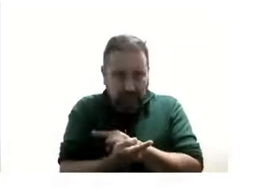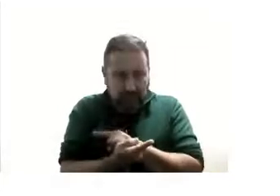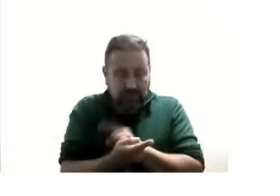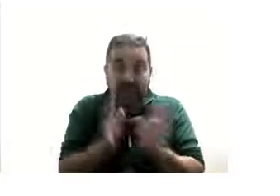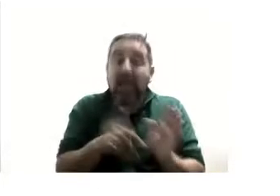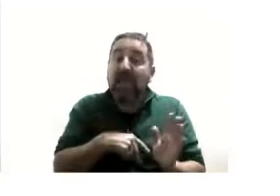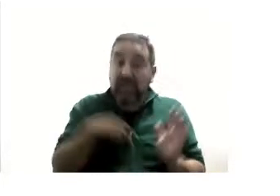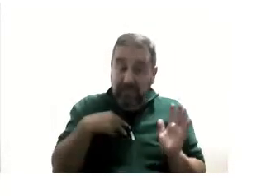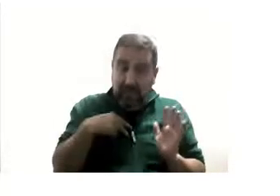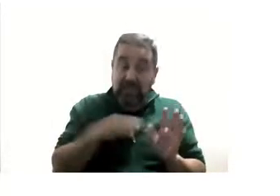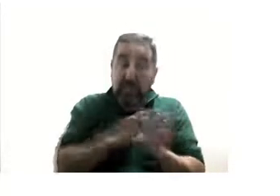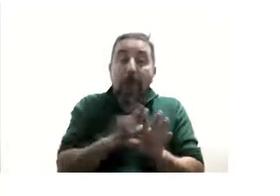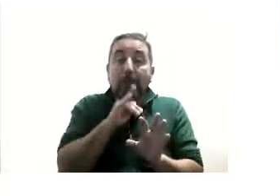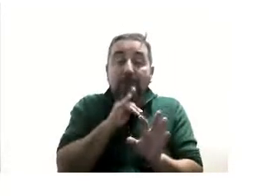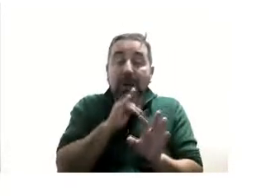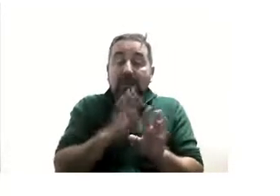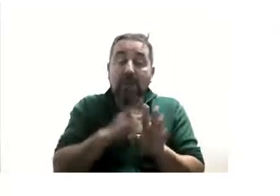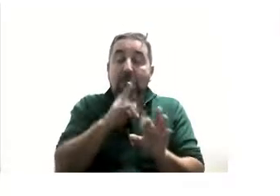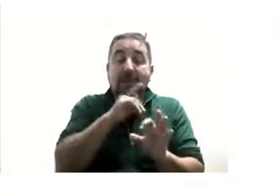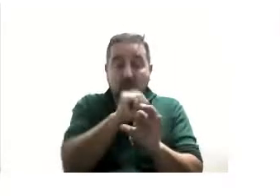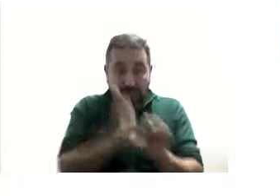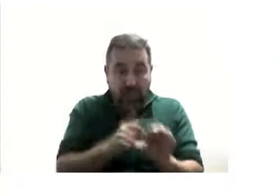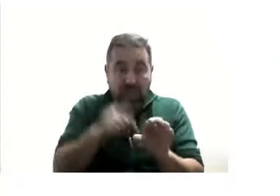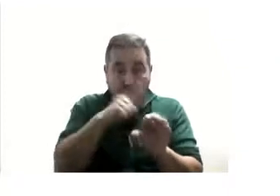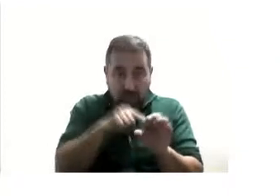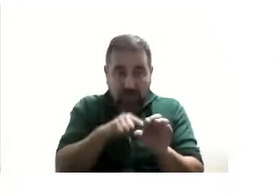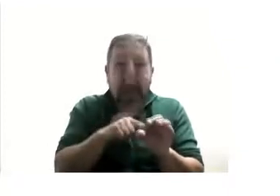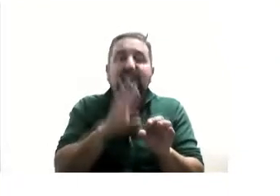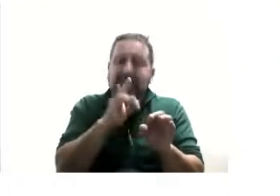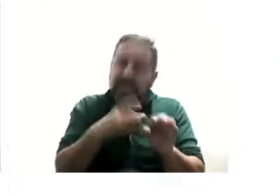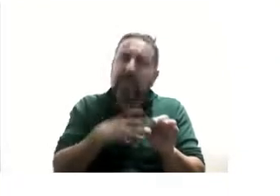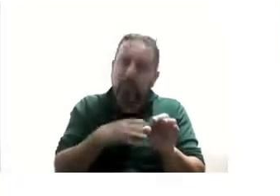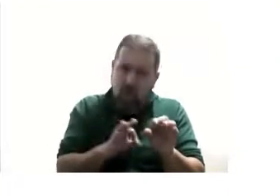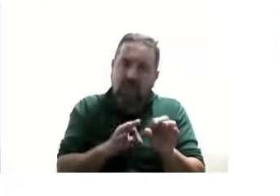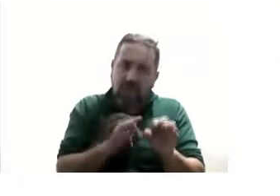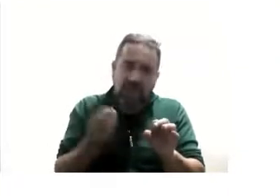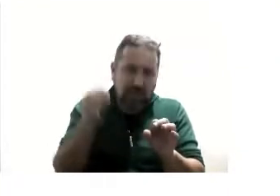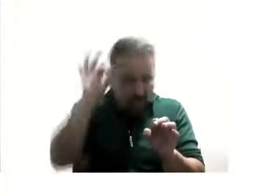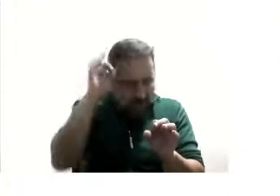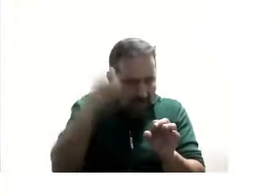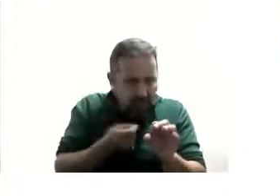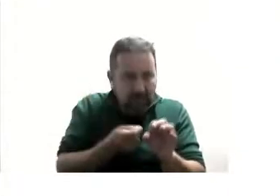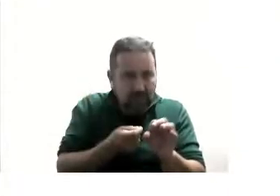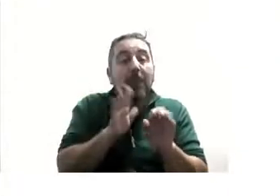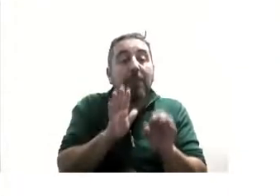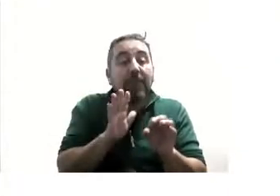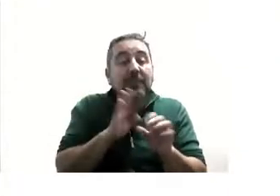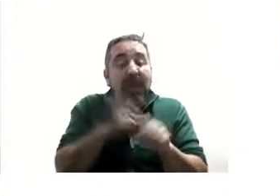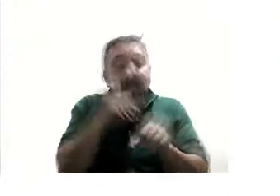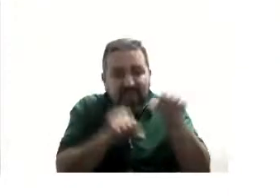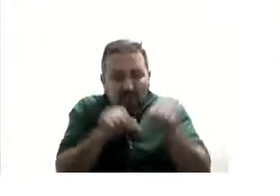general, con las malformaciones de cocleares sí está indicado y se puede poner el implante. Lo que ocurre es que son